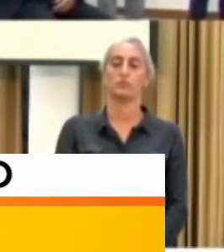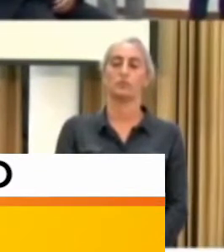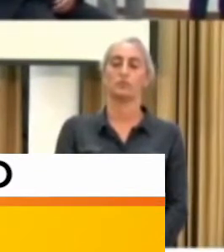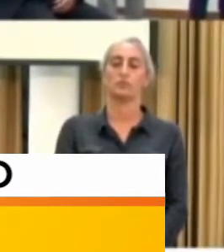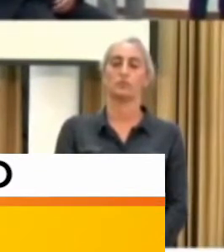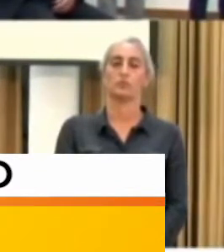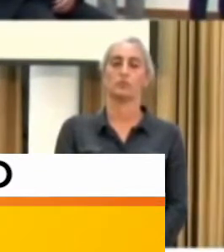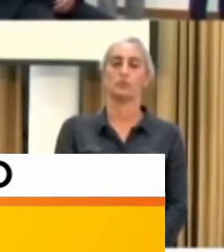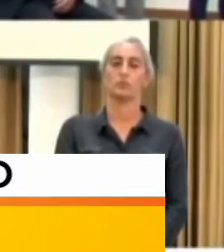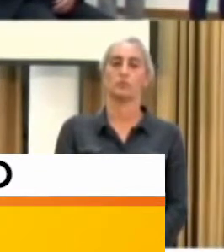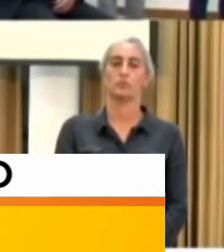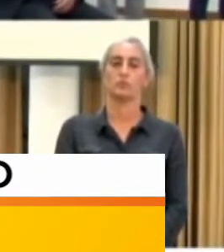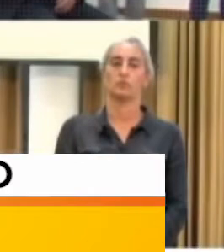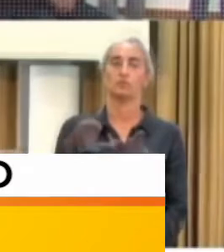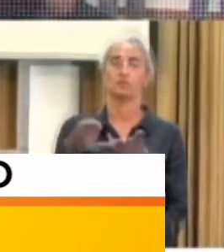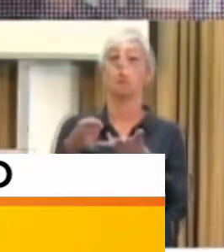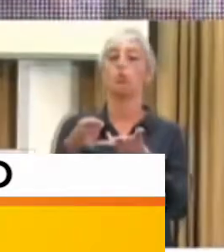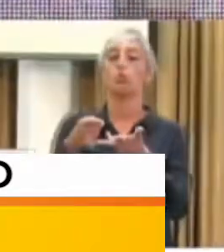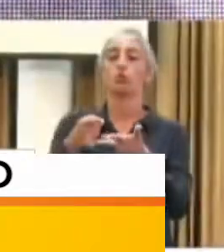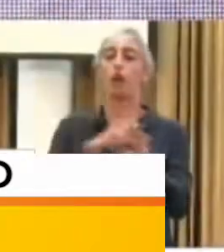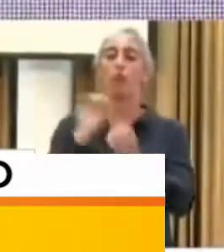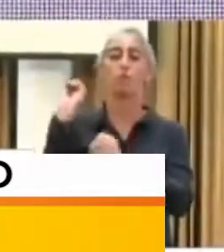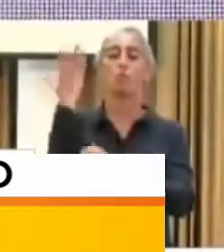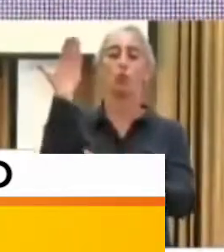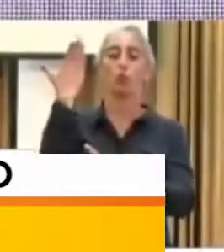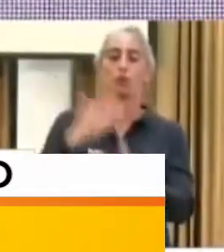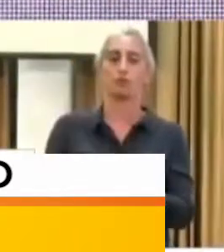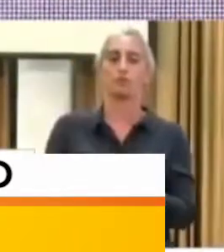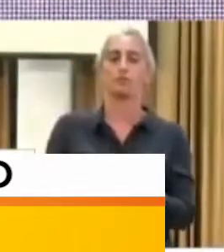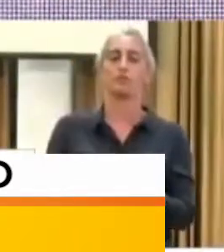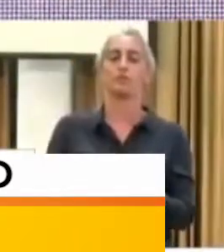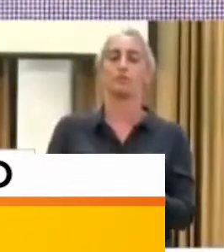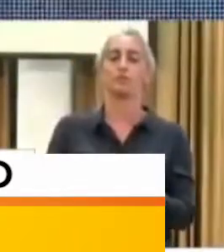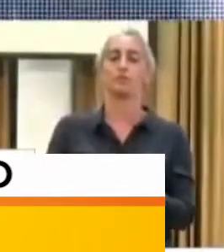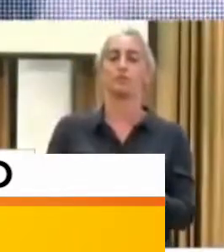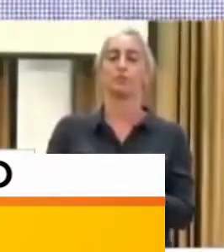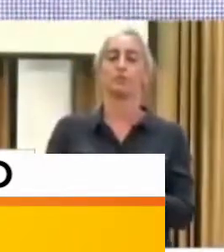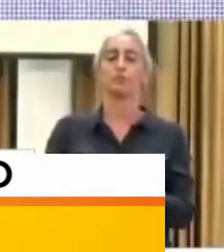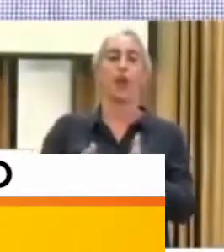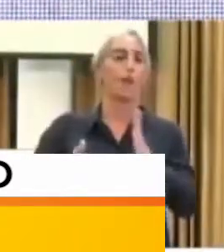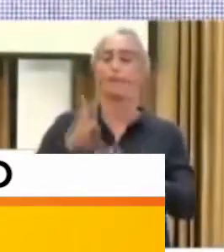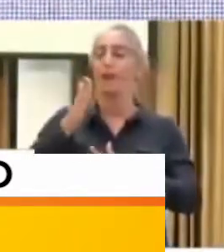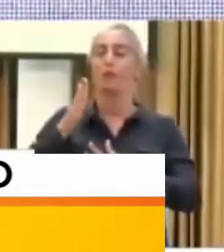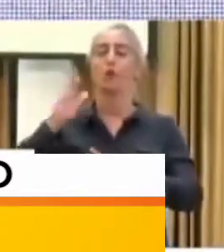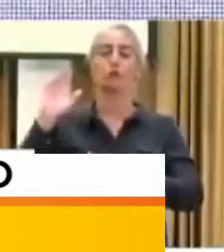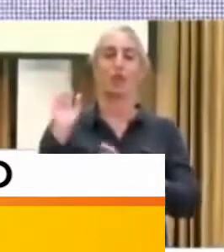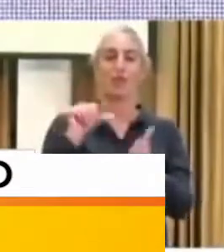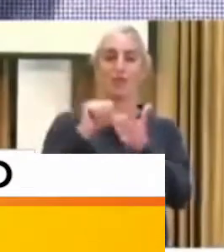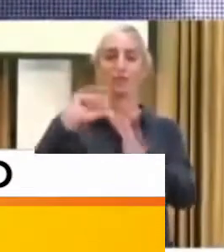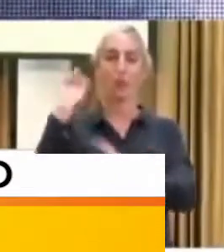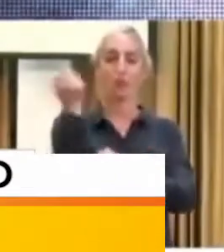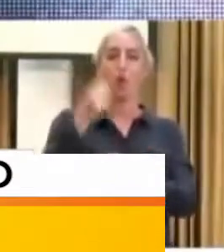en la ciudad una ciudad moderna hacia asia una ciudad moderna con una nueva